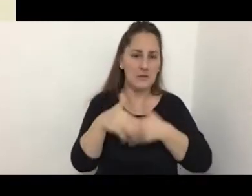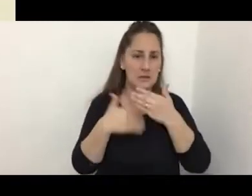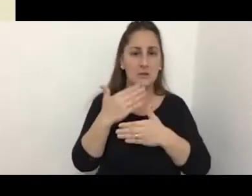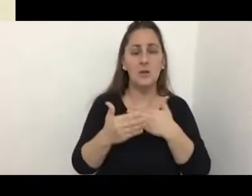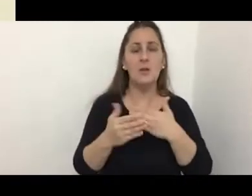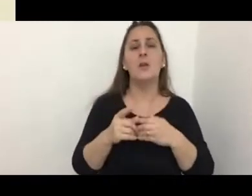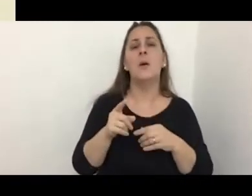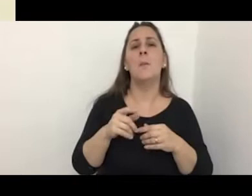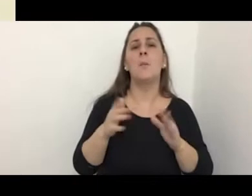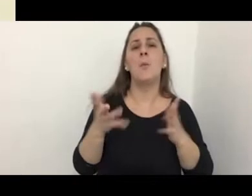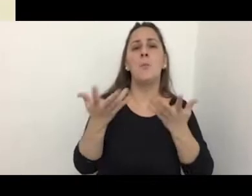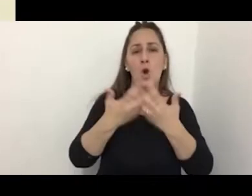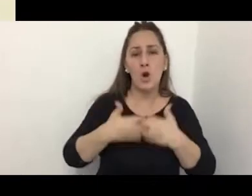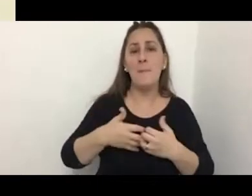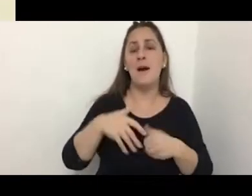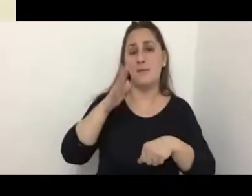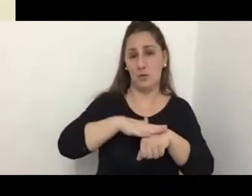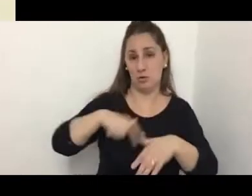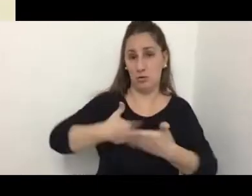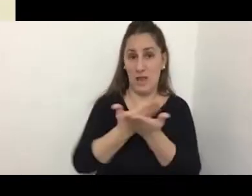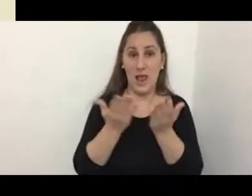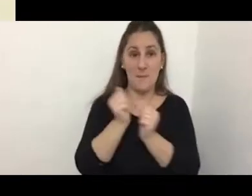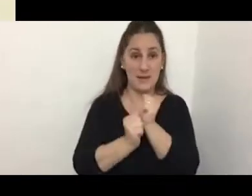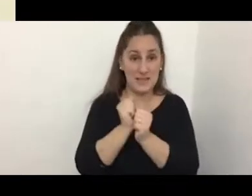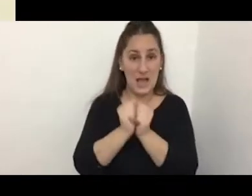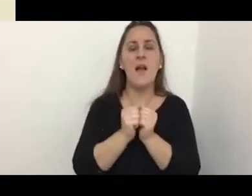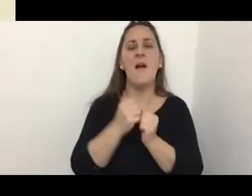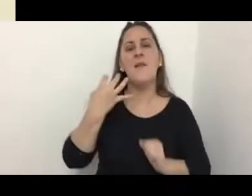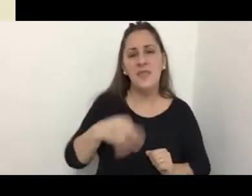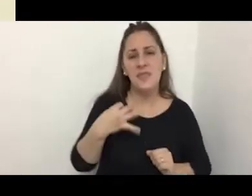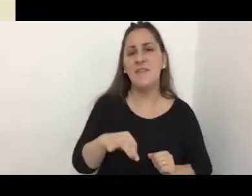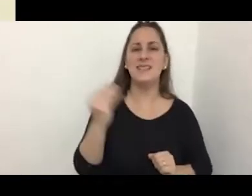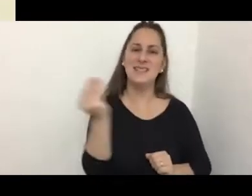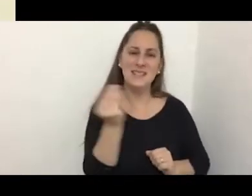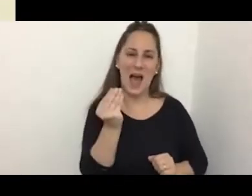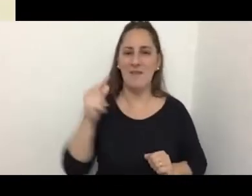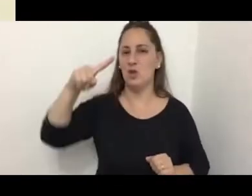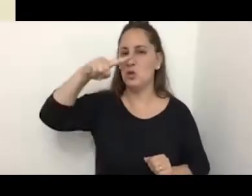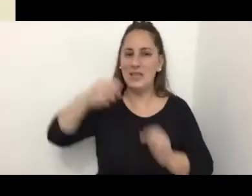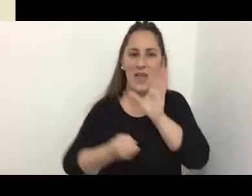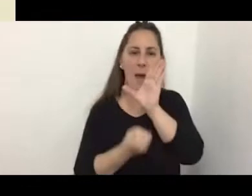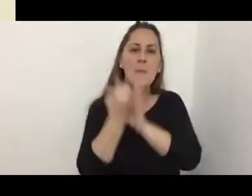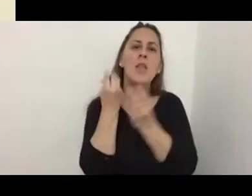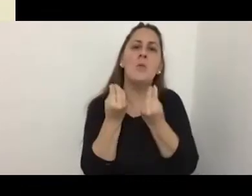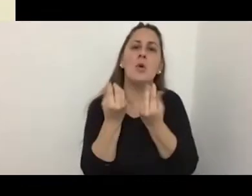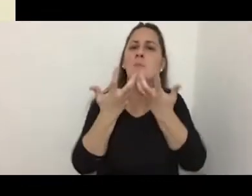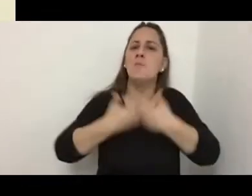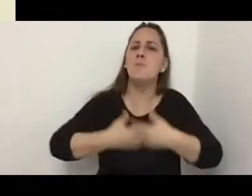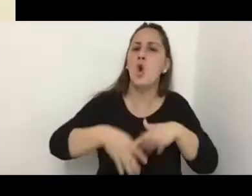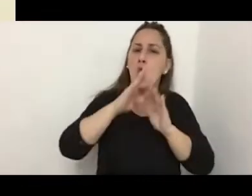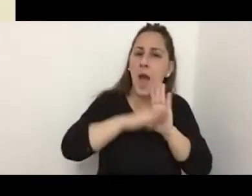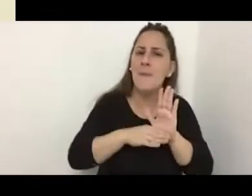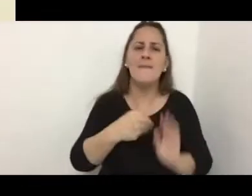de responsabilidad social empresaria hay que levantarse el sábado a las 7 de la mañana porque hay un programa de